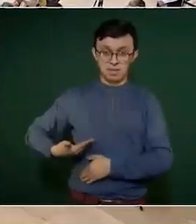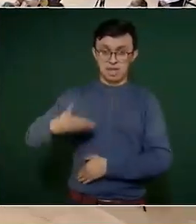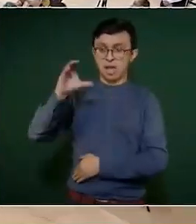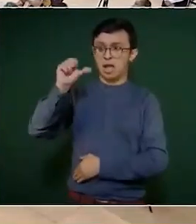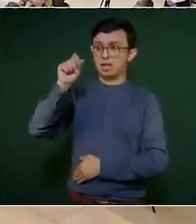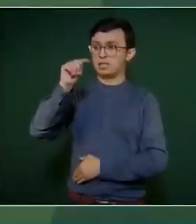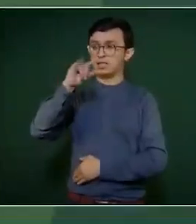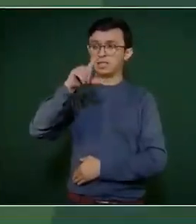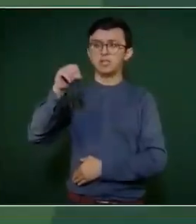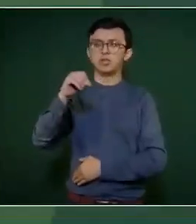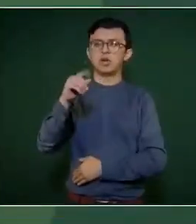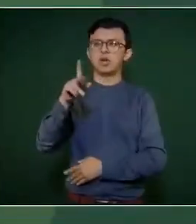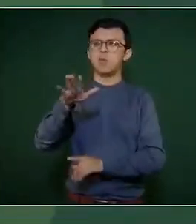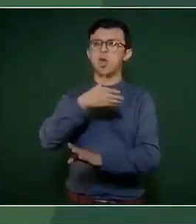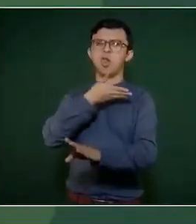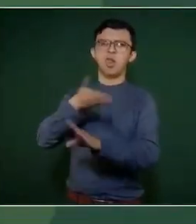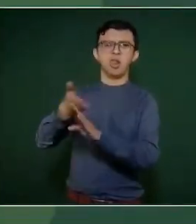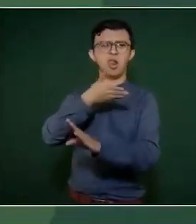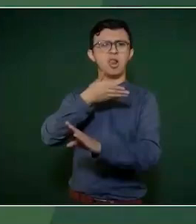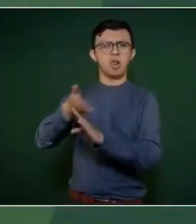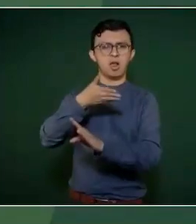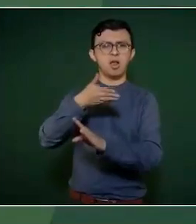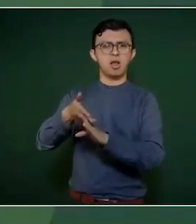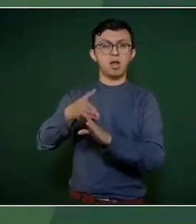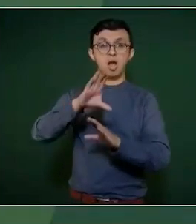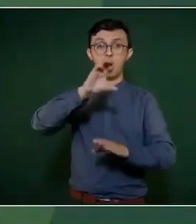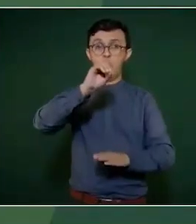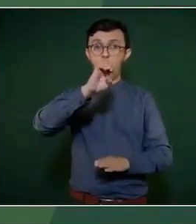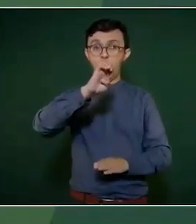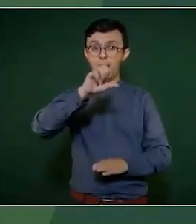que está siendo hostilizado,